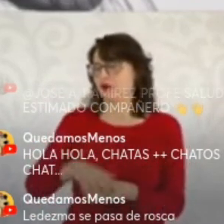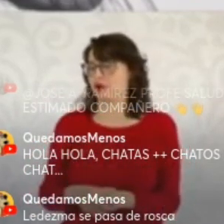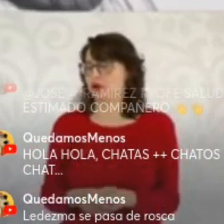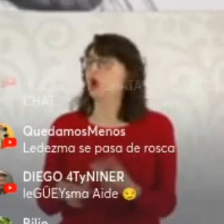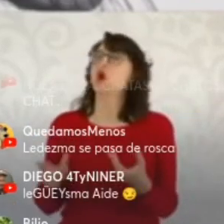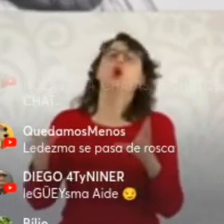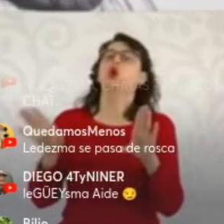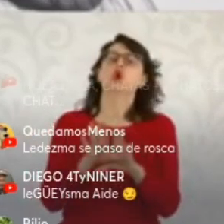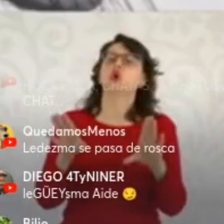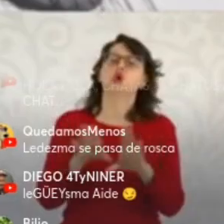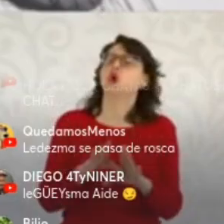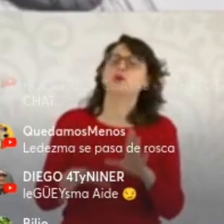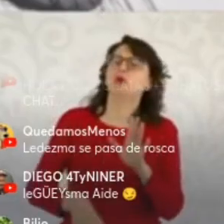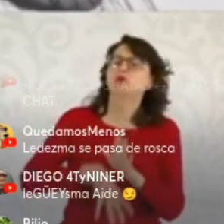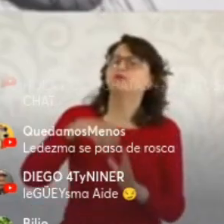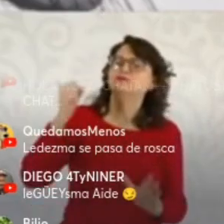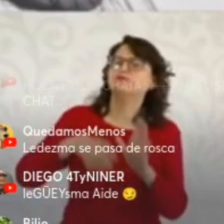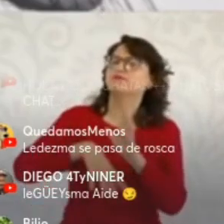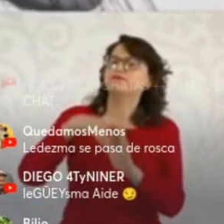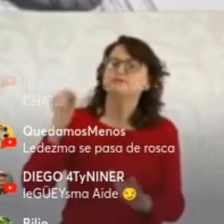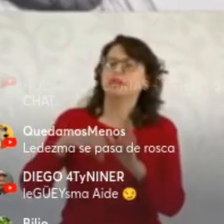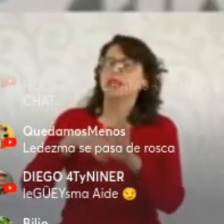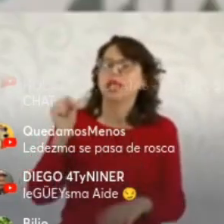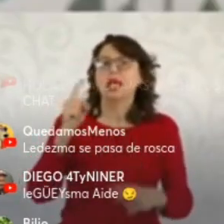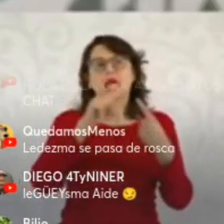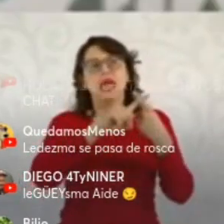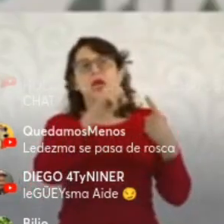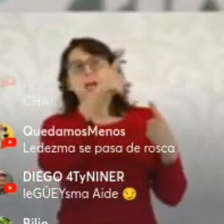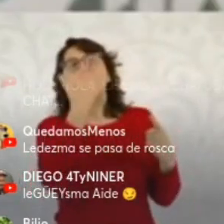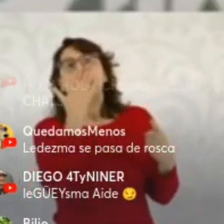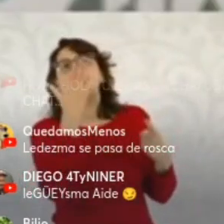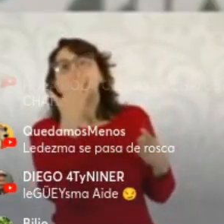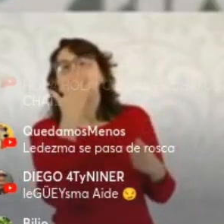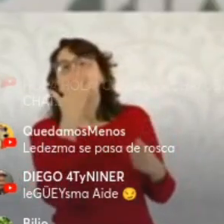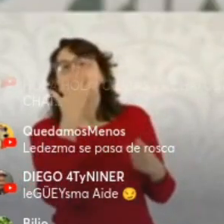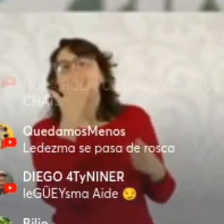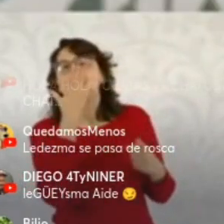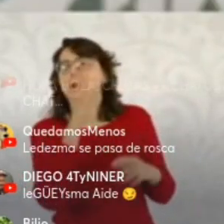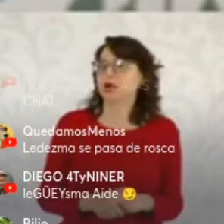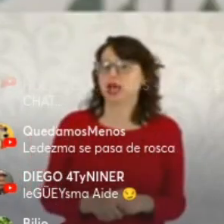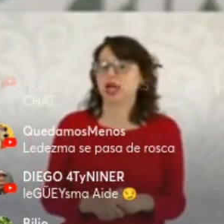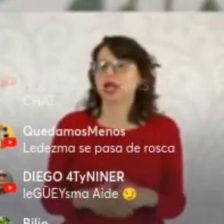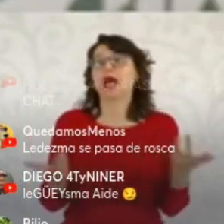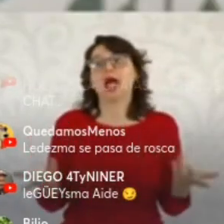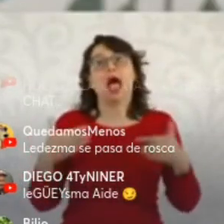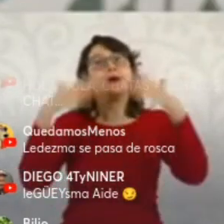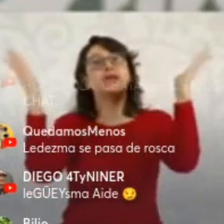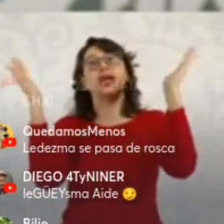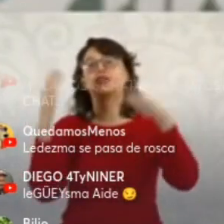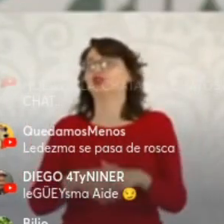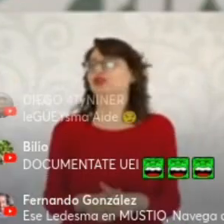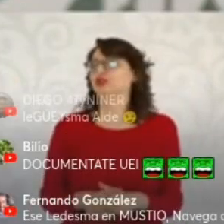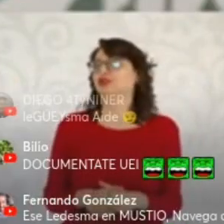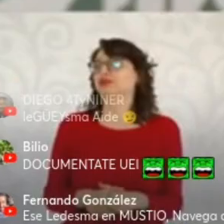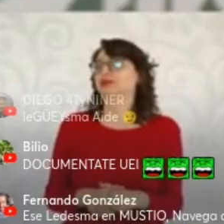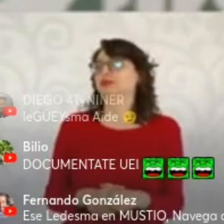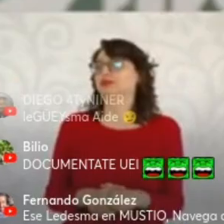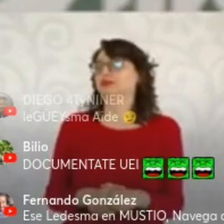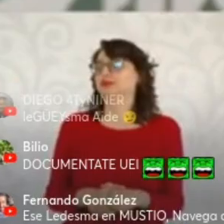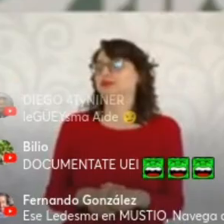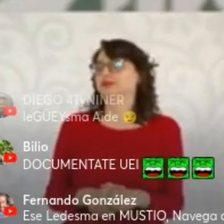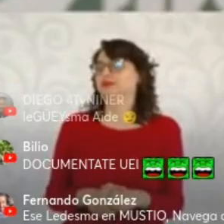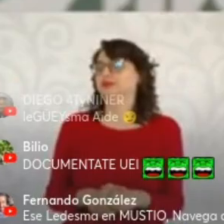litio, en particular en Sonora, en lugares con arcilla? Pues resulta que es minería a cielo abierto.